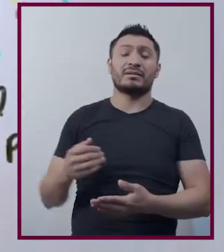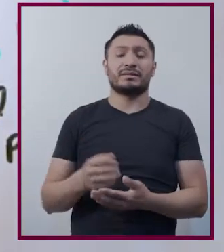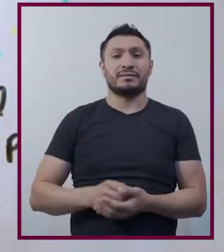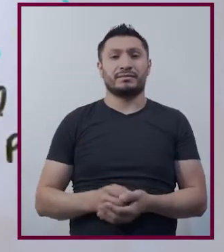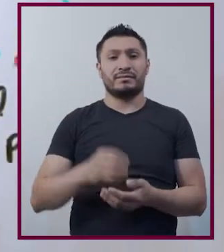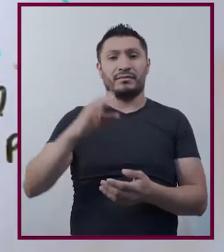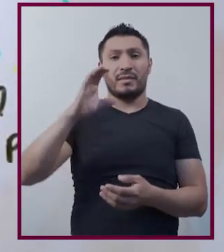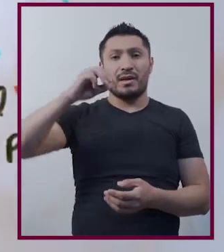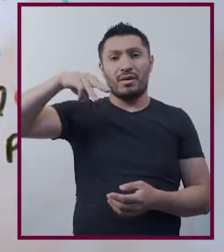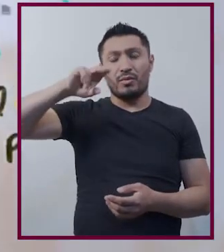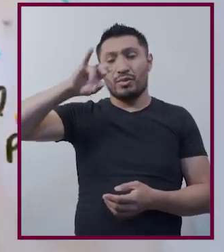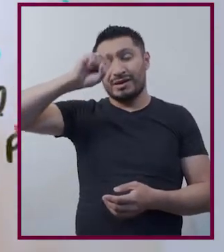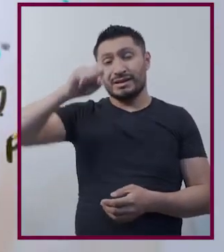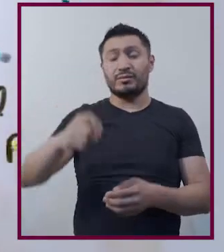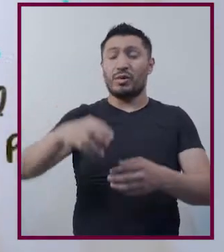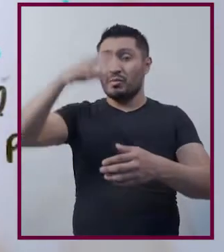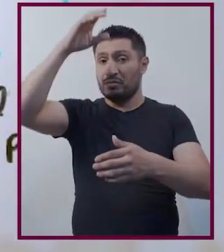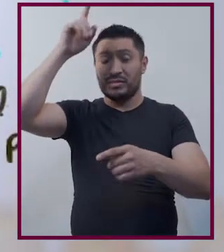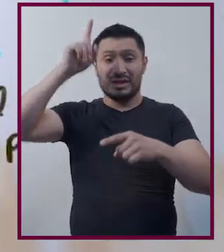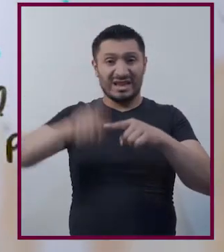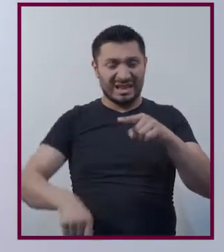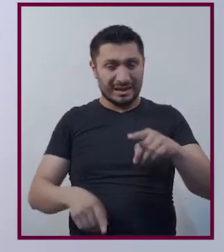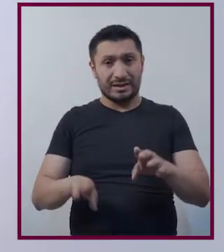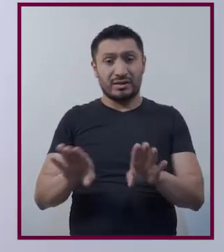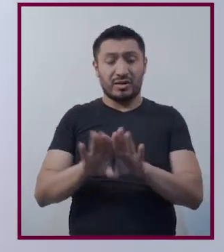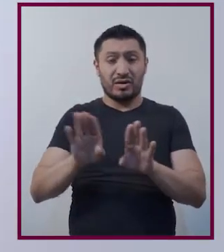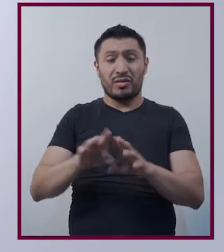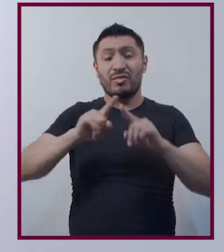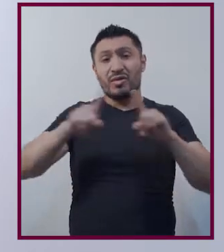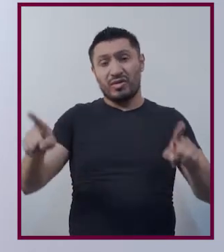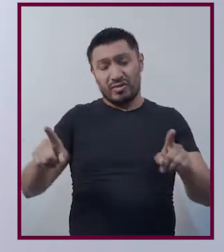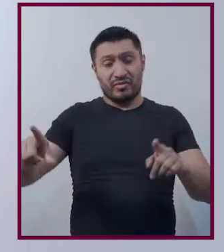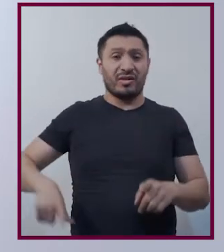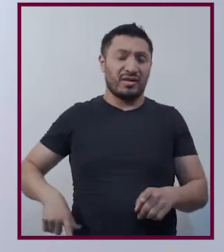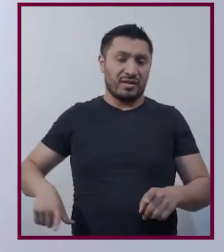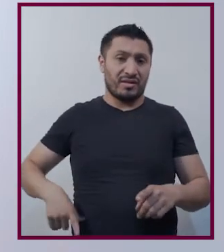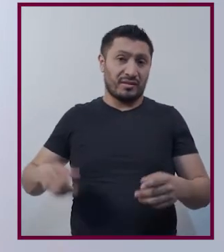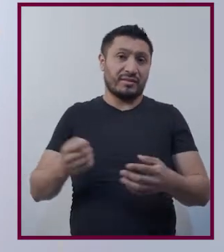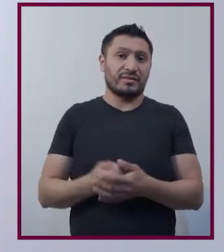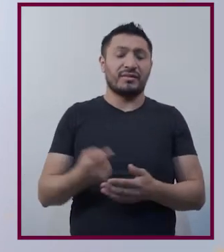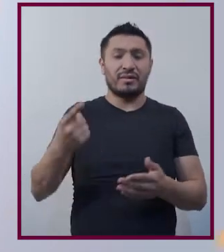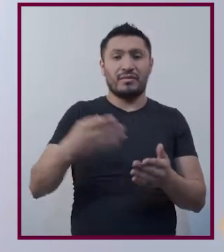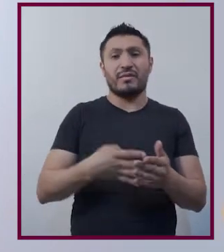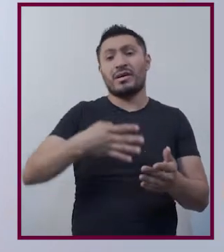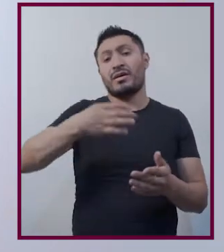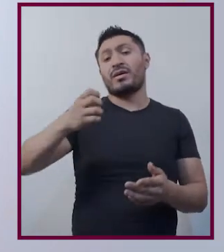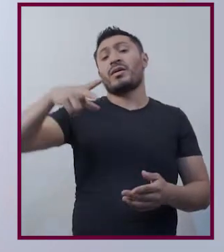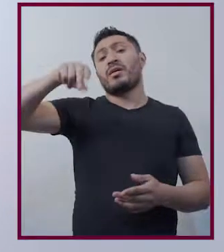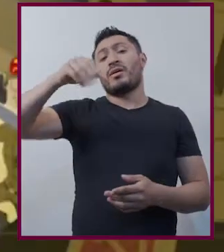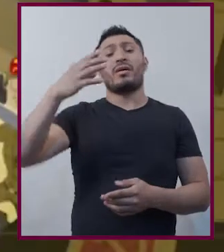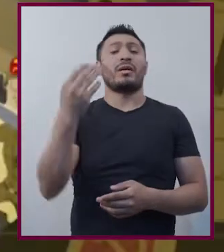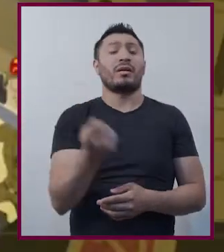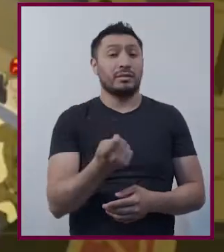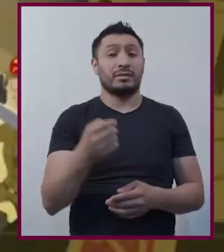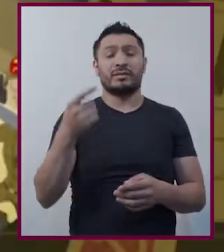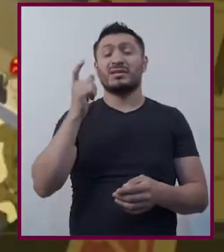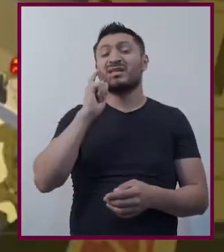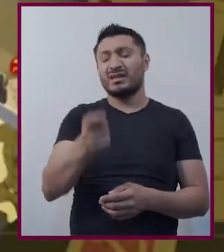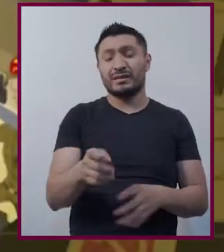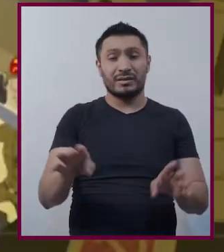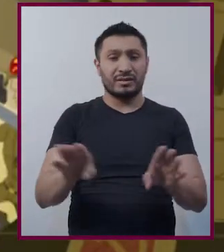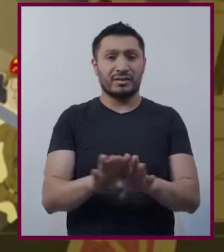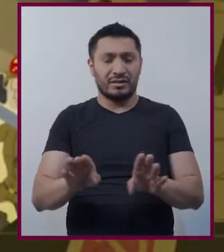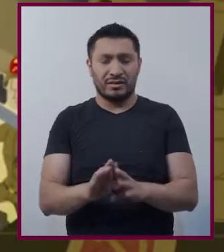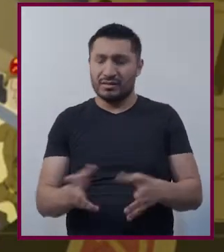del comunismo marxista-leninista como alternativa a la democracia liberal producida a partir de 1989 indica el